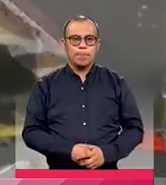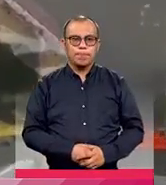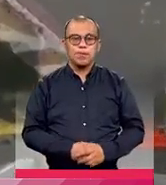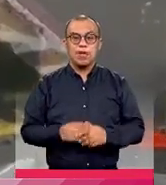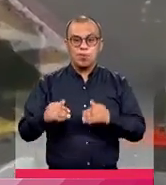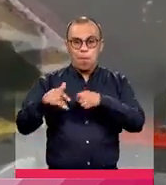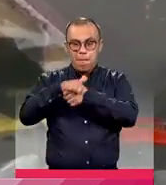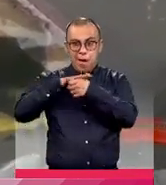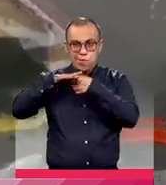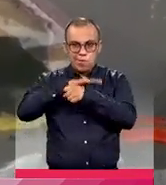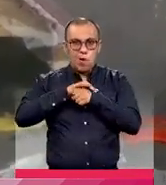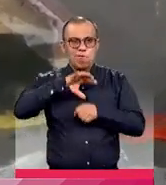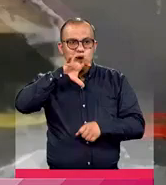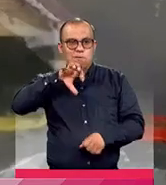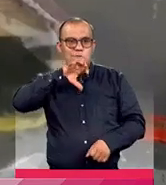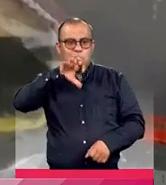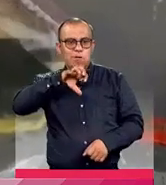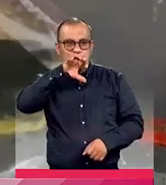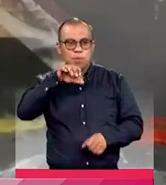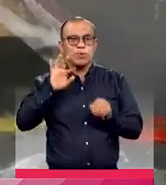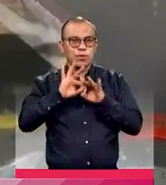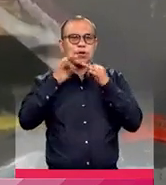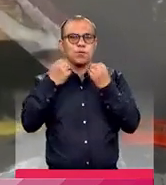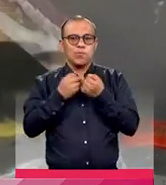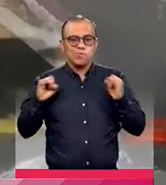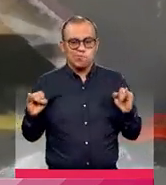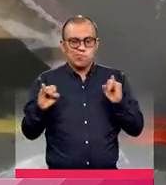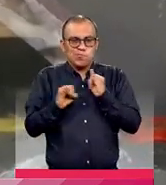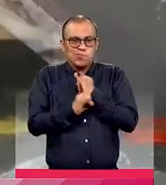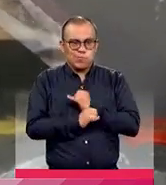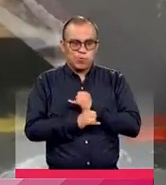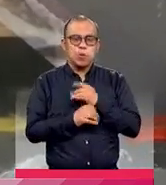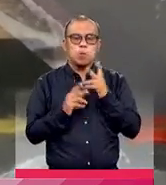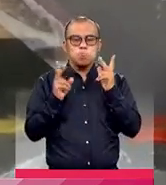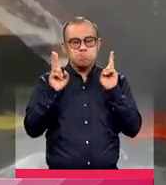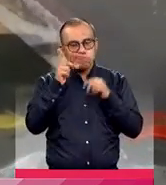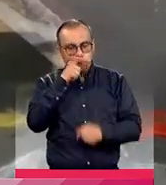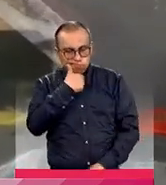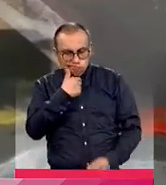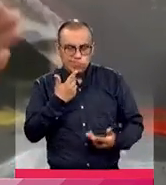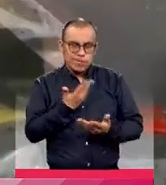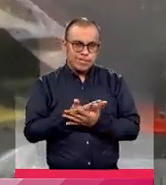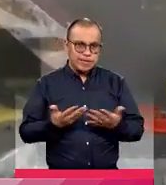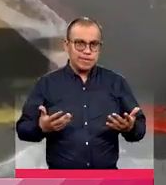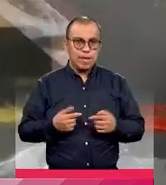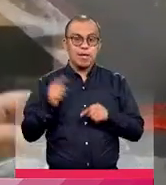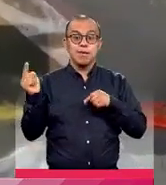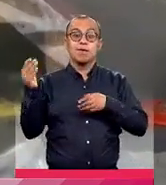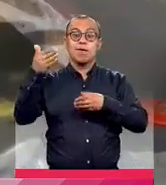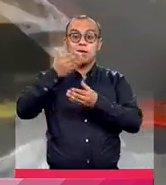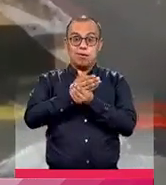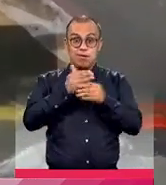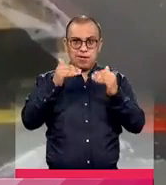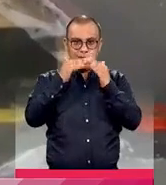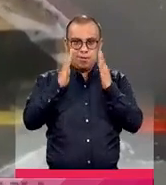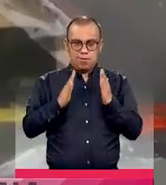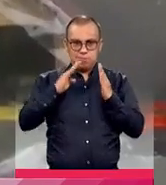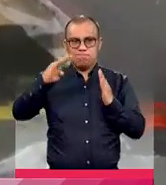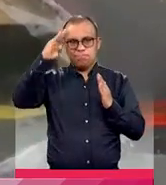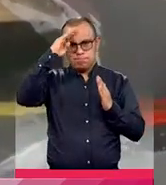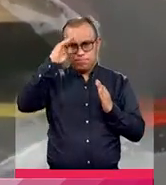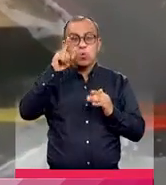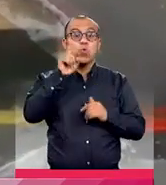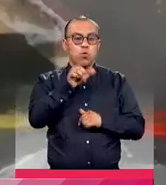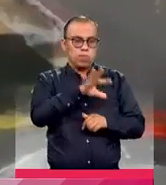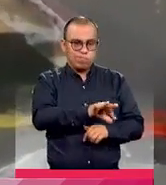barrio. Le ofrecimos comida porque él llegó flaquito, triste, y vino acá al CAI. Un